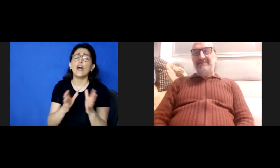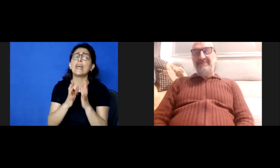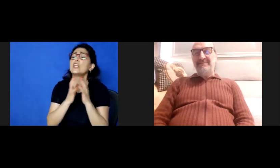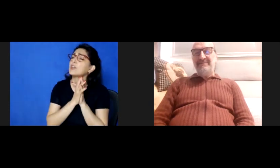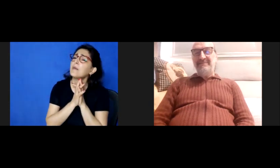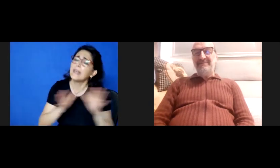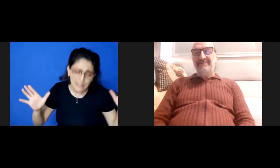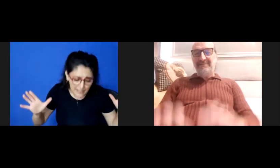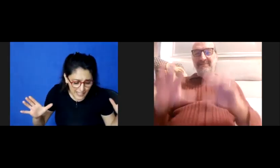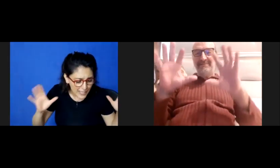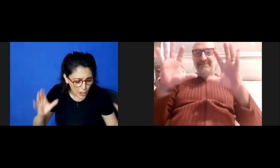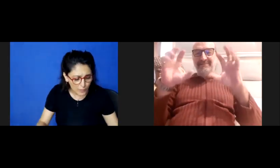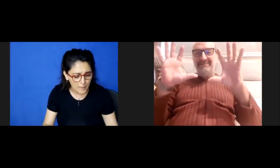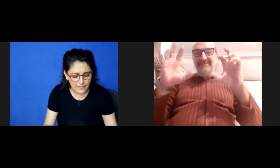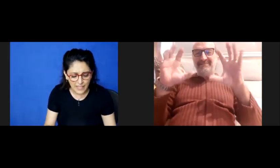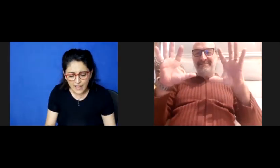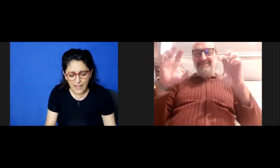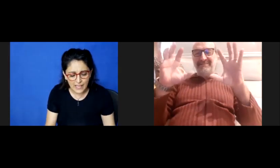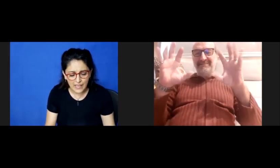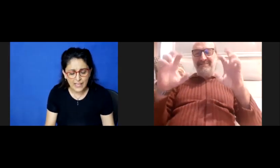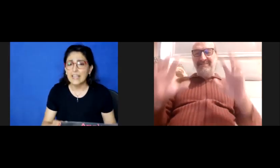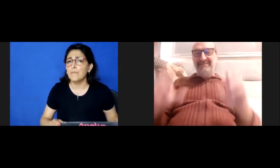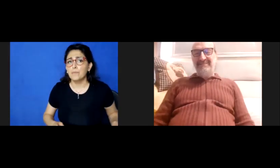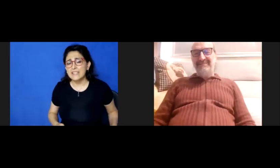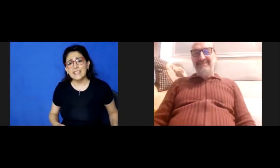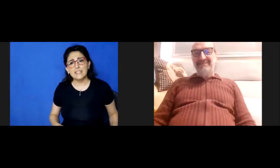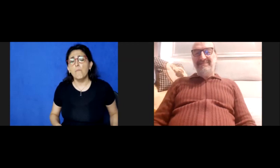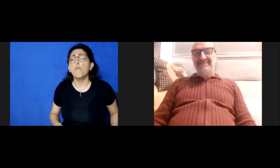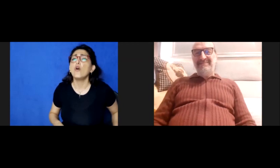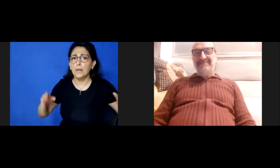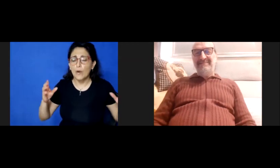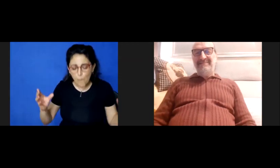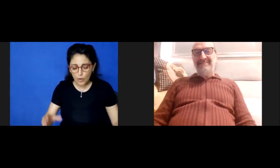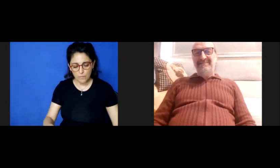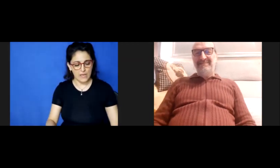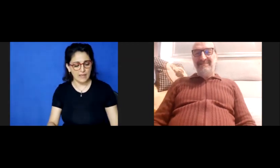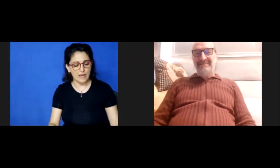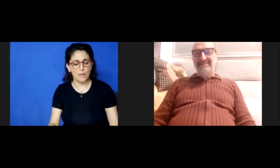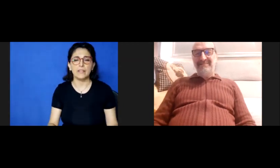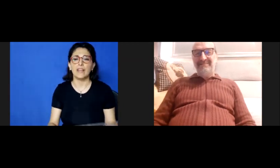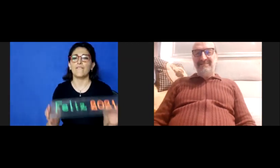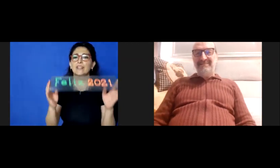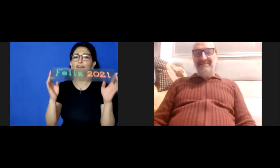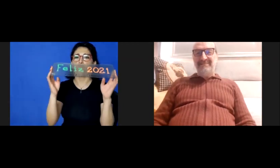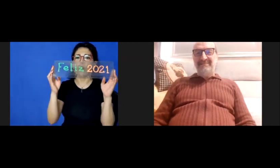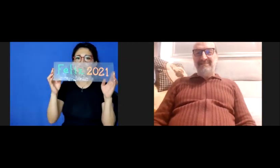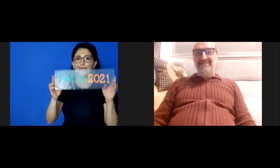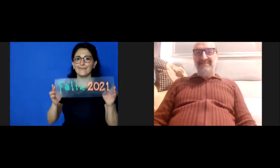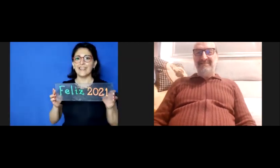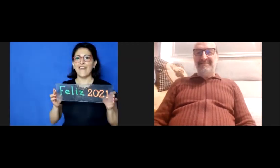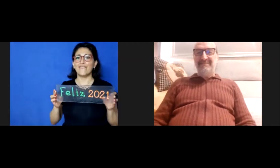quiero enormemente, enormemente, que empieces muy, pero muy bien el